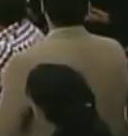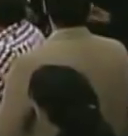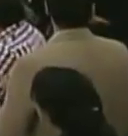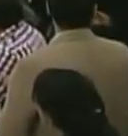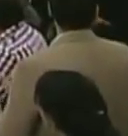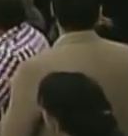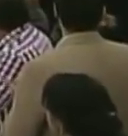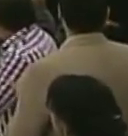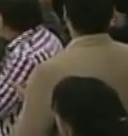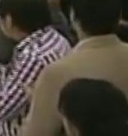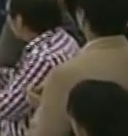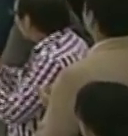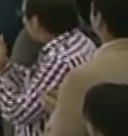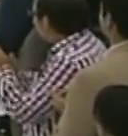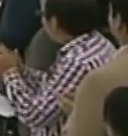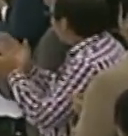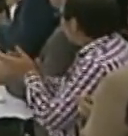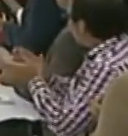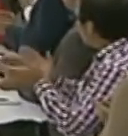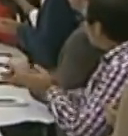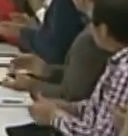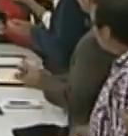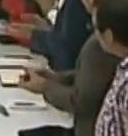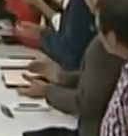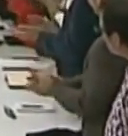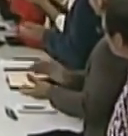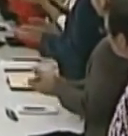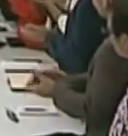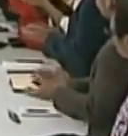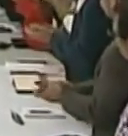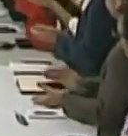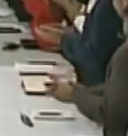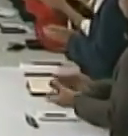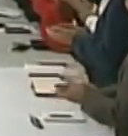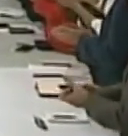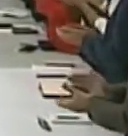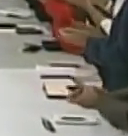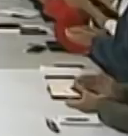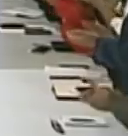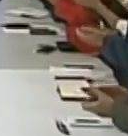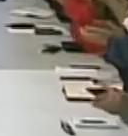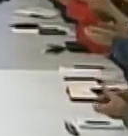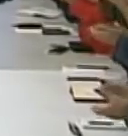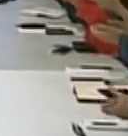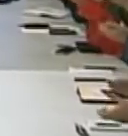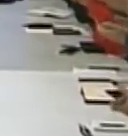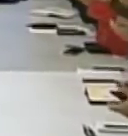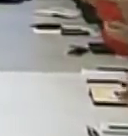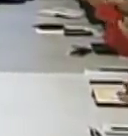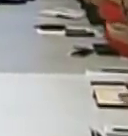de las instituciones y organismos que van a participar de este Consejo Presidencial.